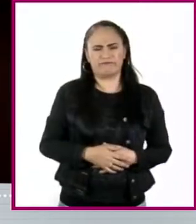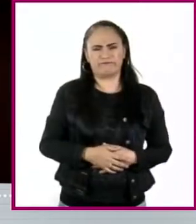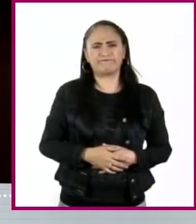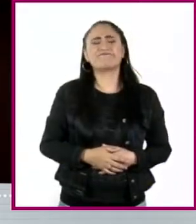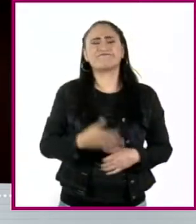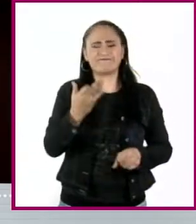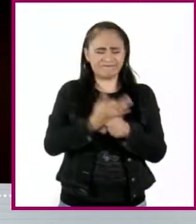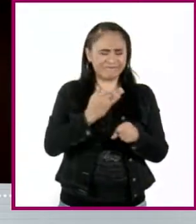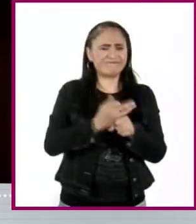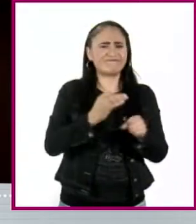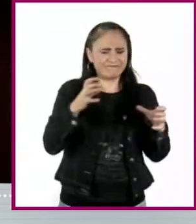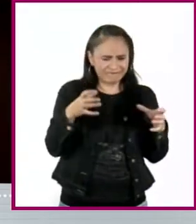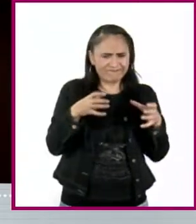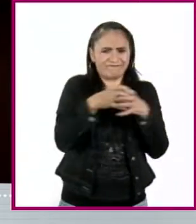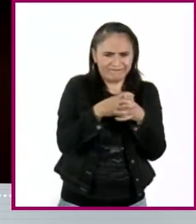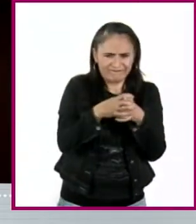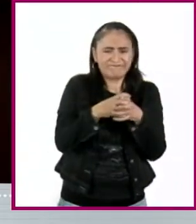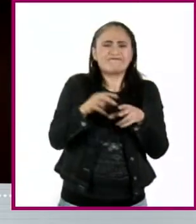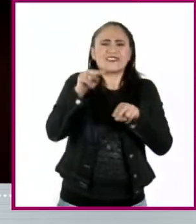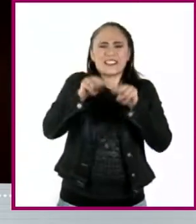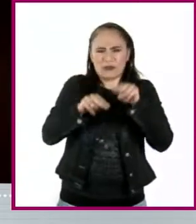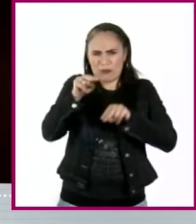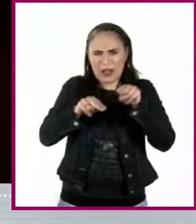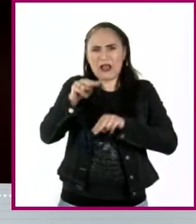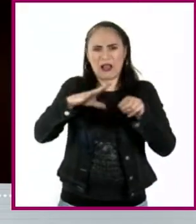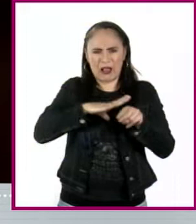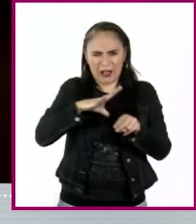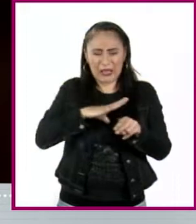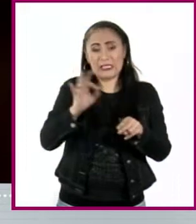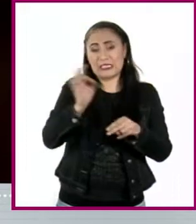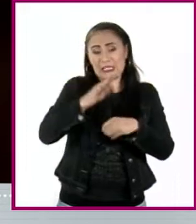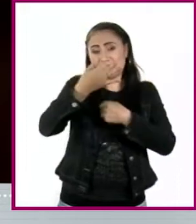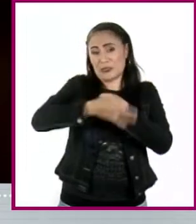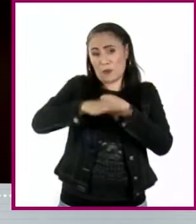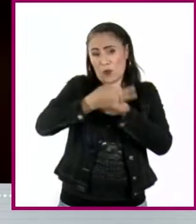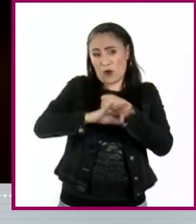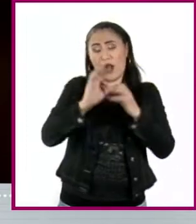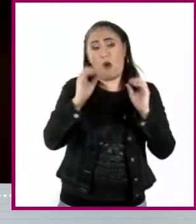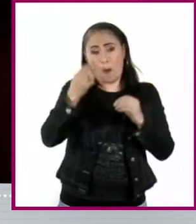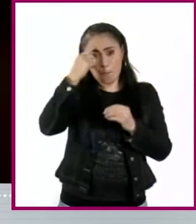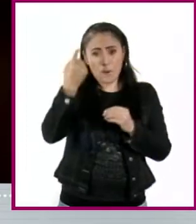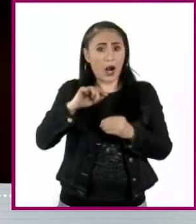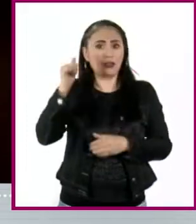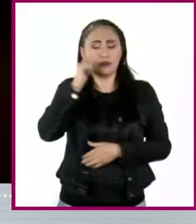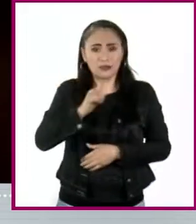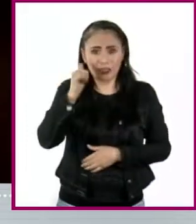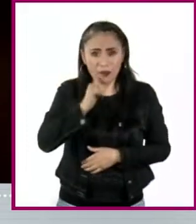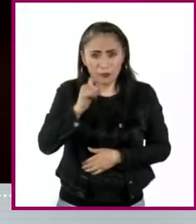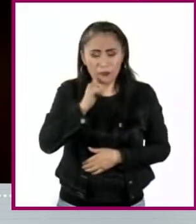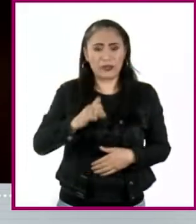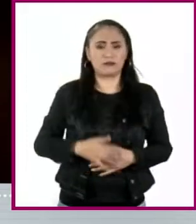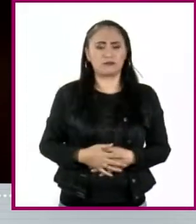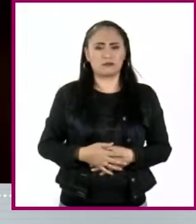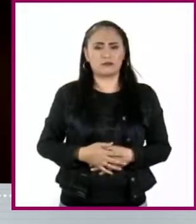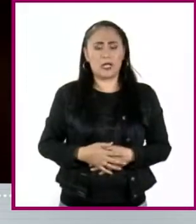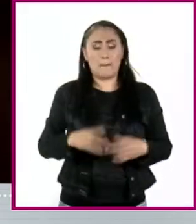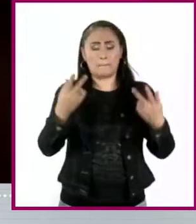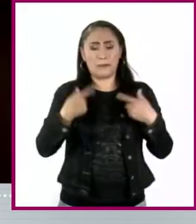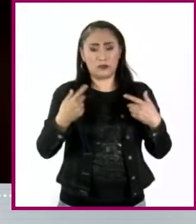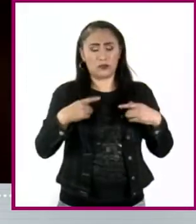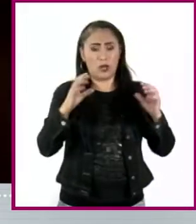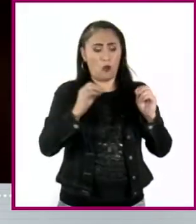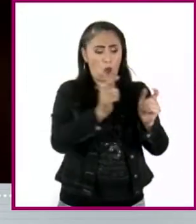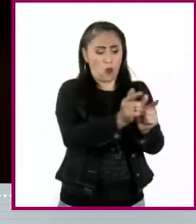es una situación estructural que puede ser temporal o permanente. No es inherente a las personas o a grupo